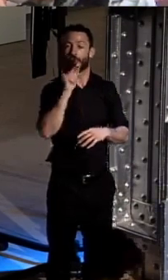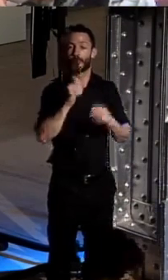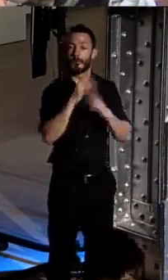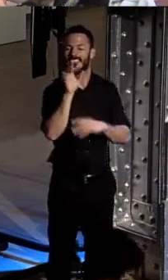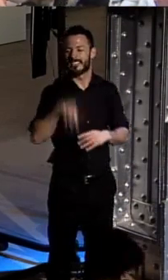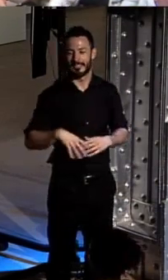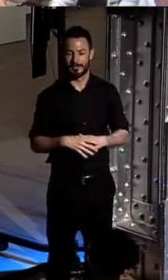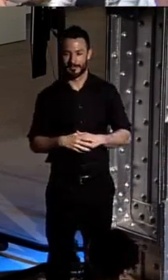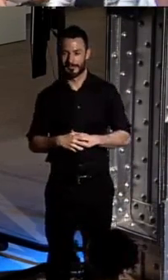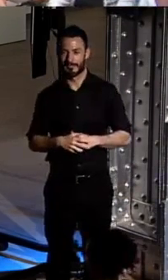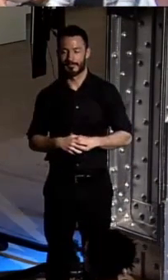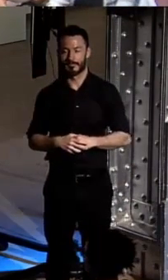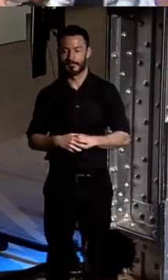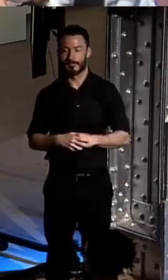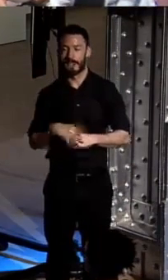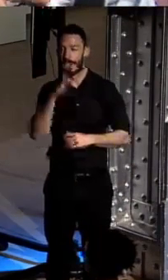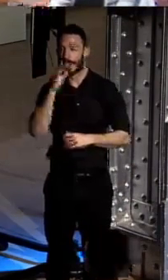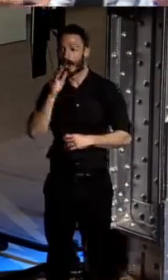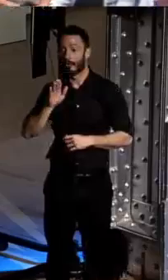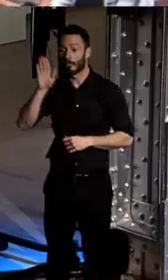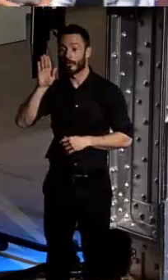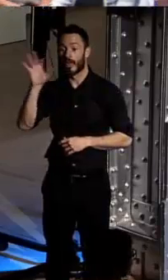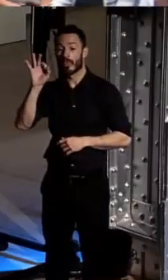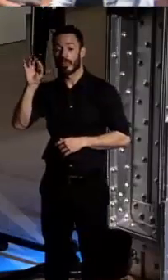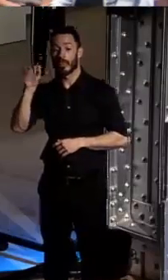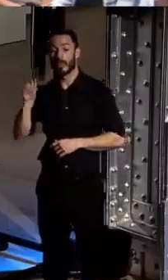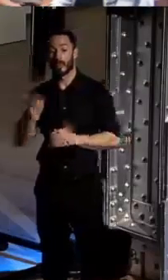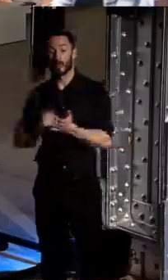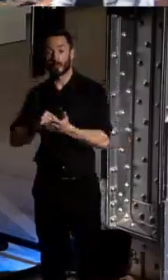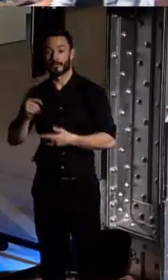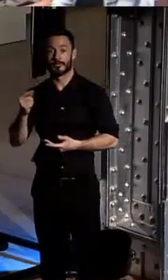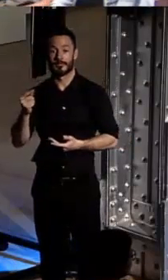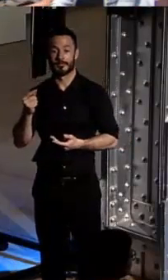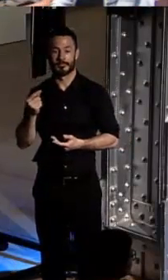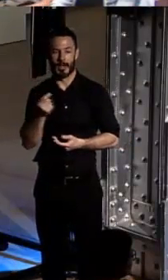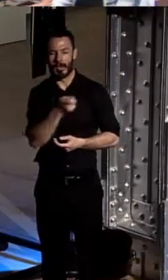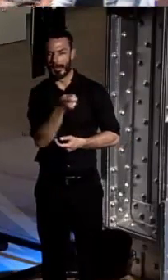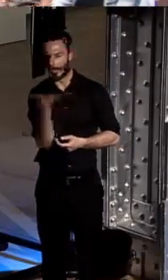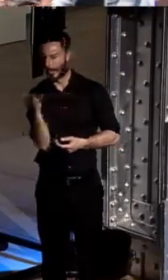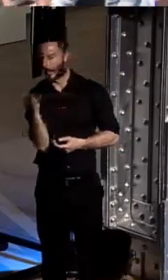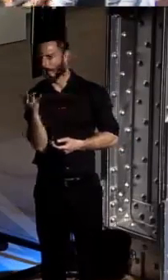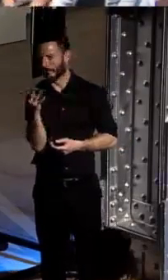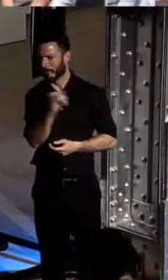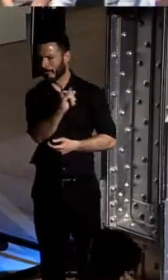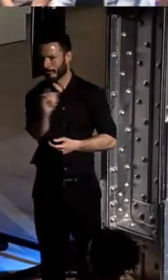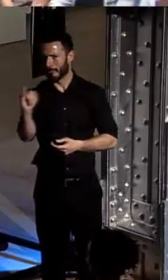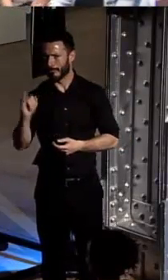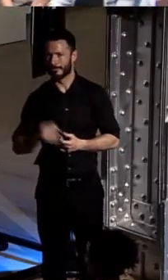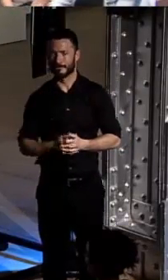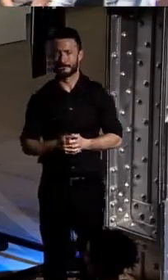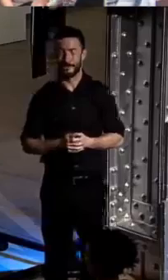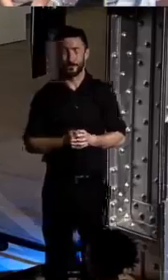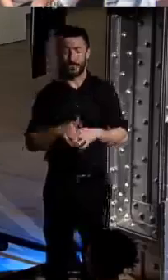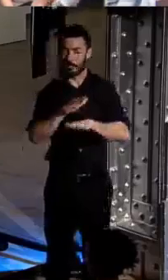mano. Levanten la mano los que hicieron 0 puntos, los que hicieron menos de un punto. Sigue habiendo, hay pocos. Ok, entonces,